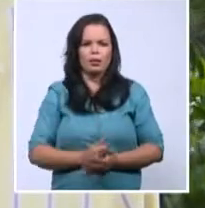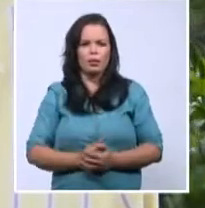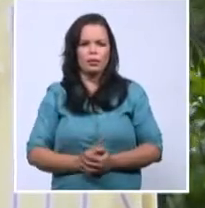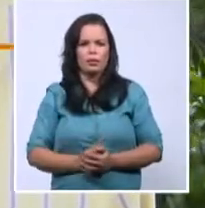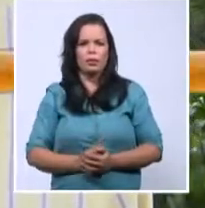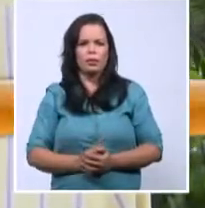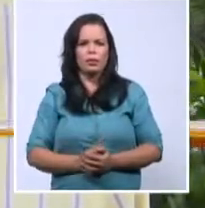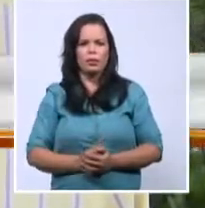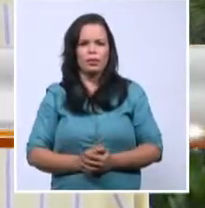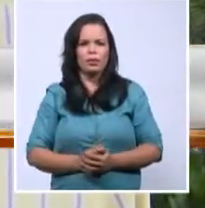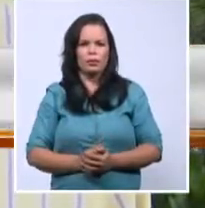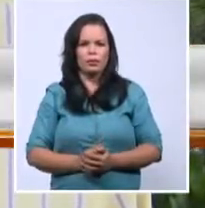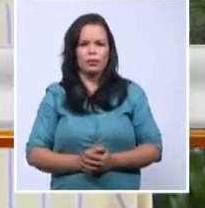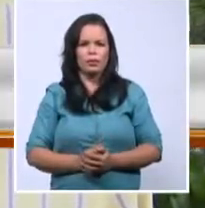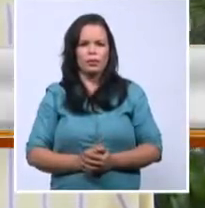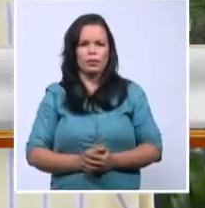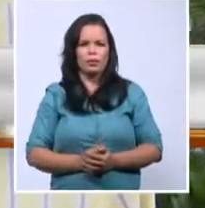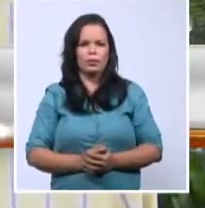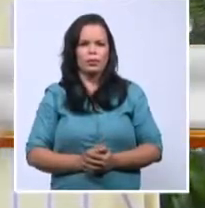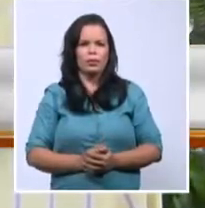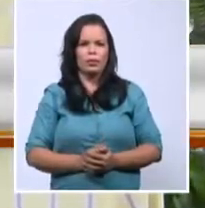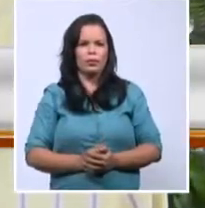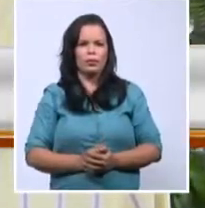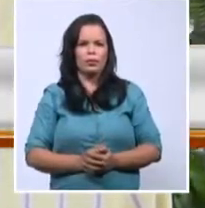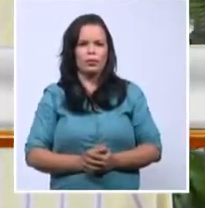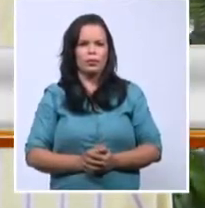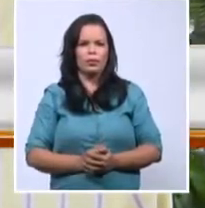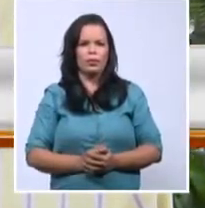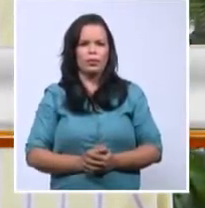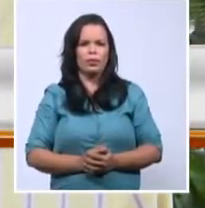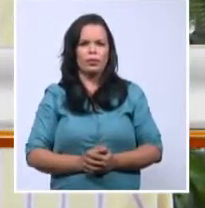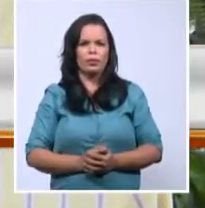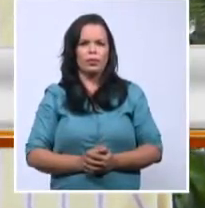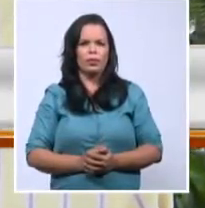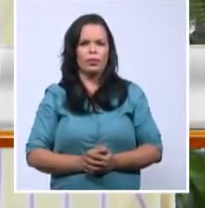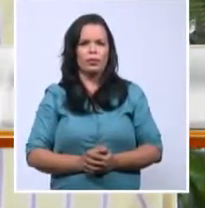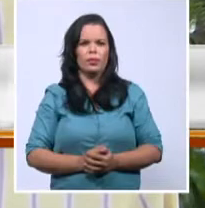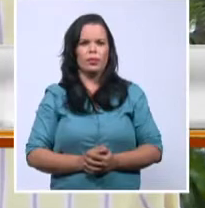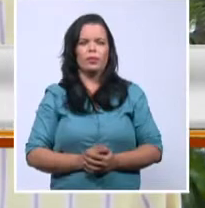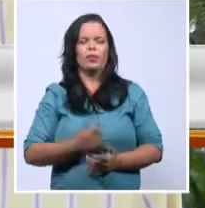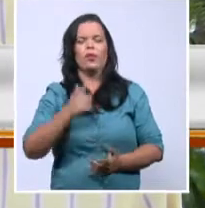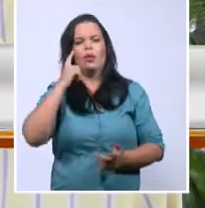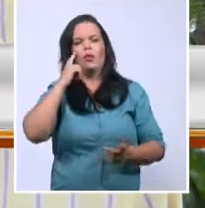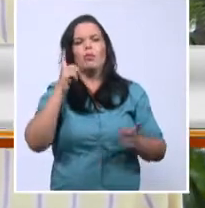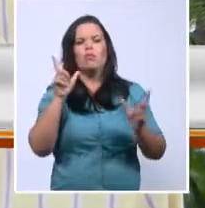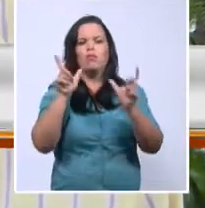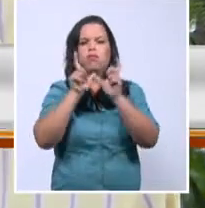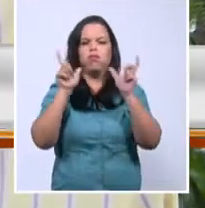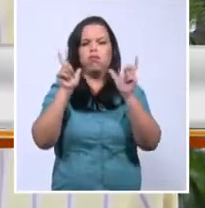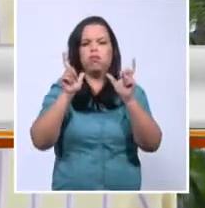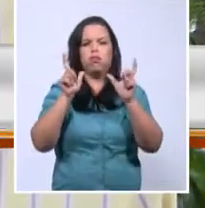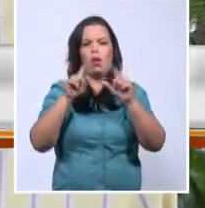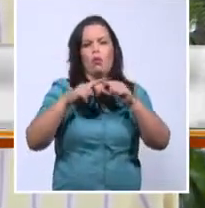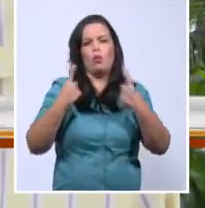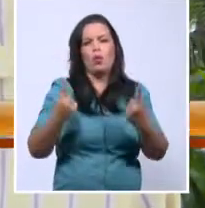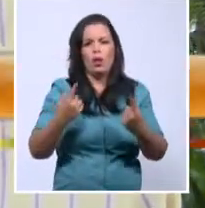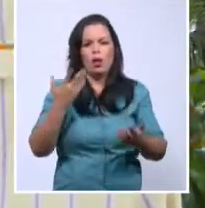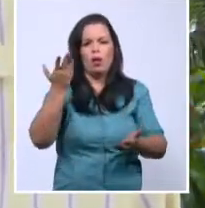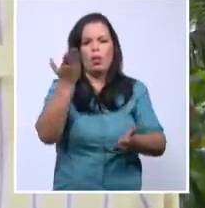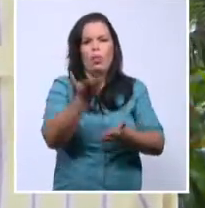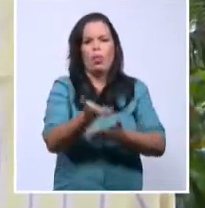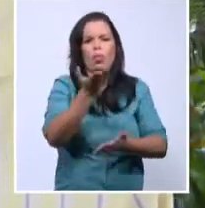Sorpresivamente hemos podido ver una demanda que, más que una solicitud o una convocatoria a